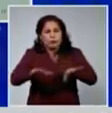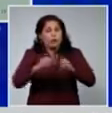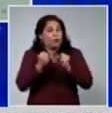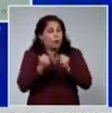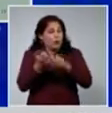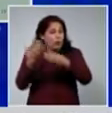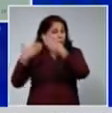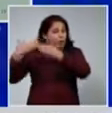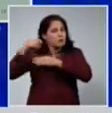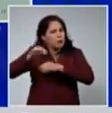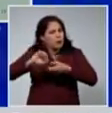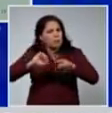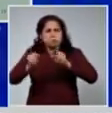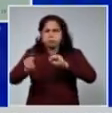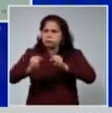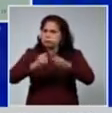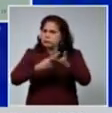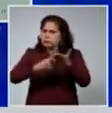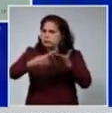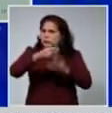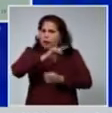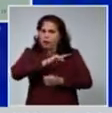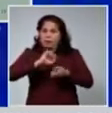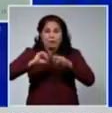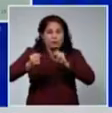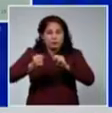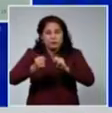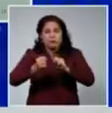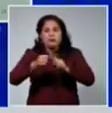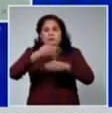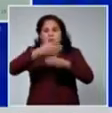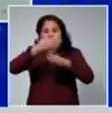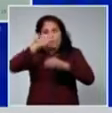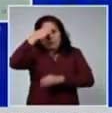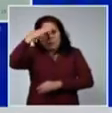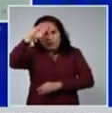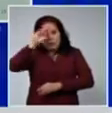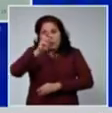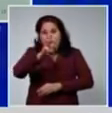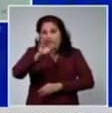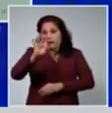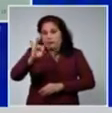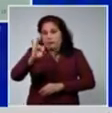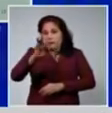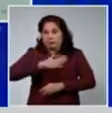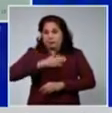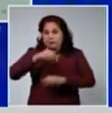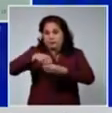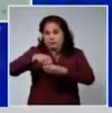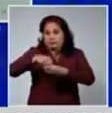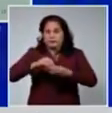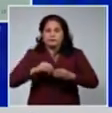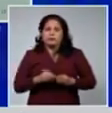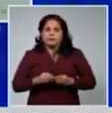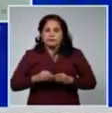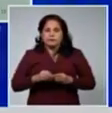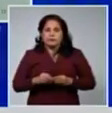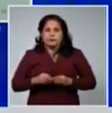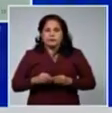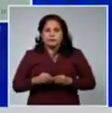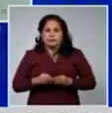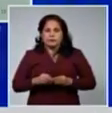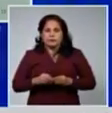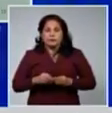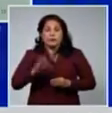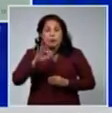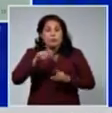en semanas anteriores santiago 33 a 37 casos al portero lugar 8